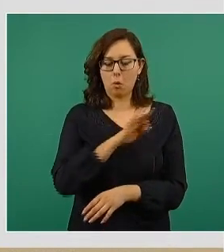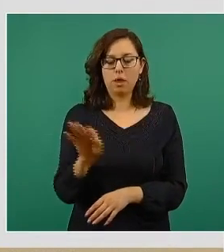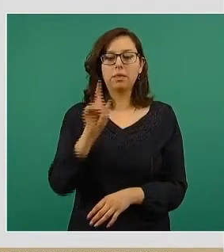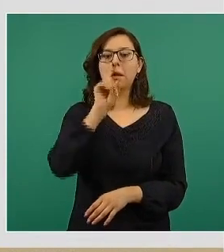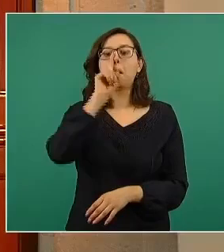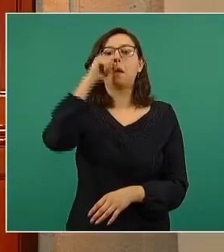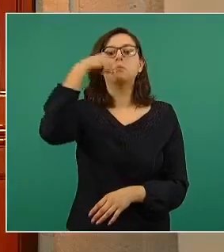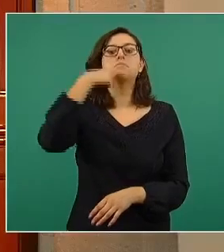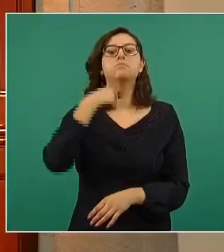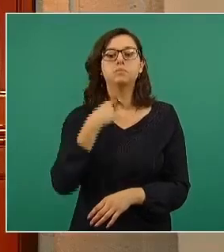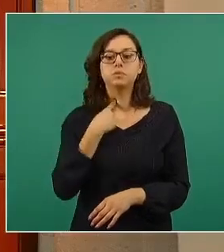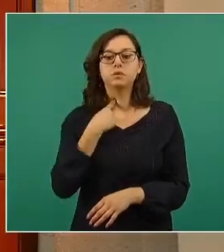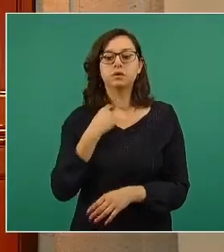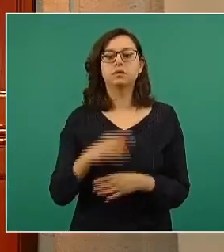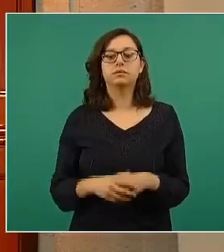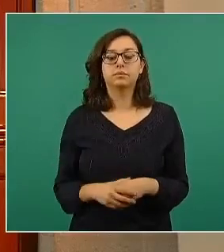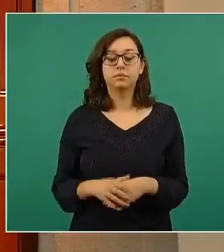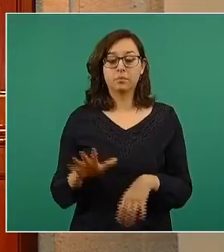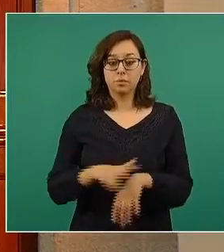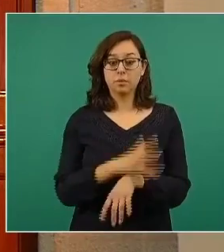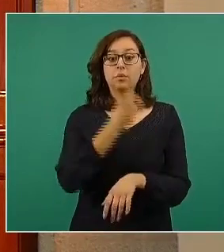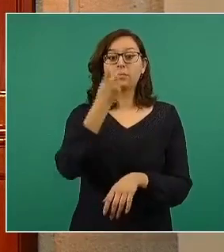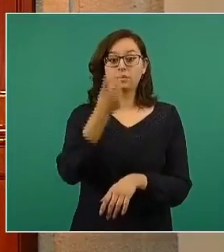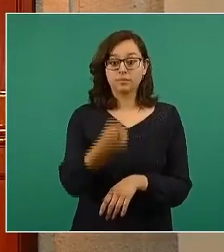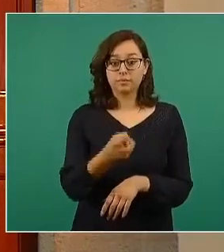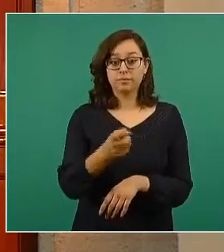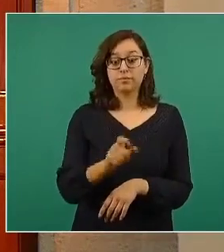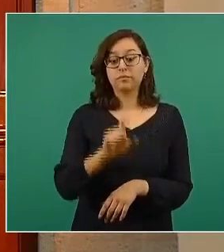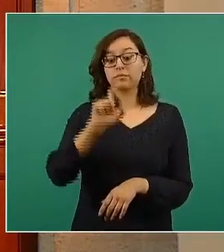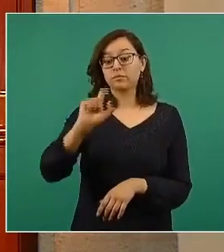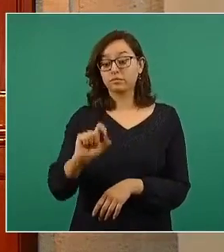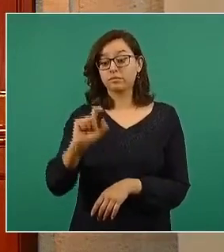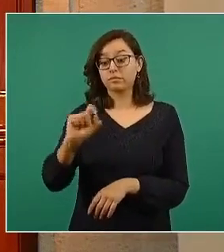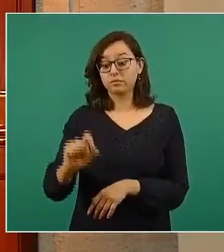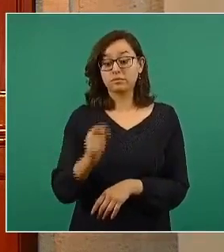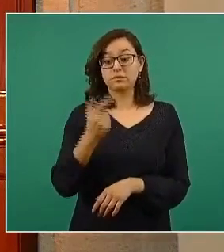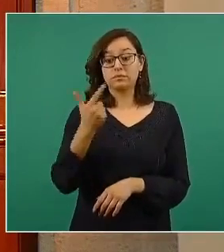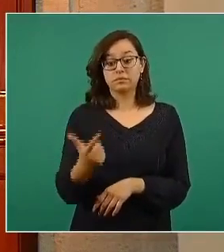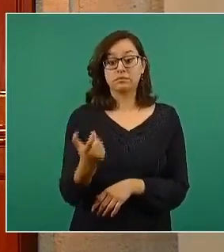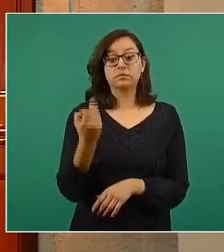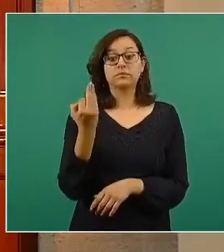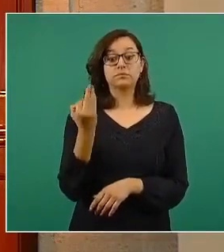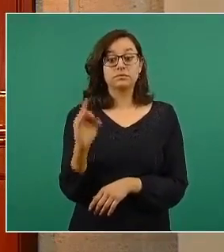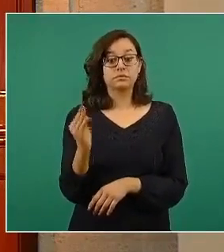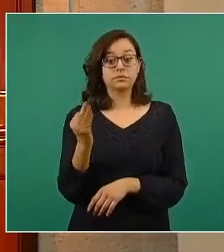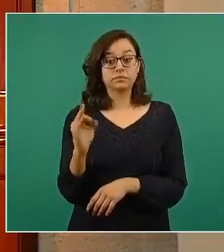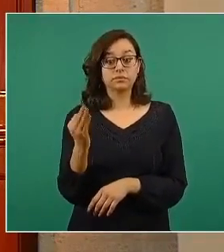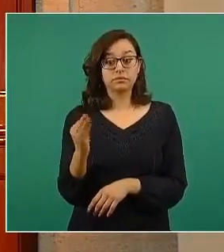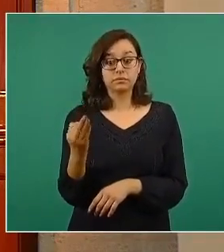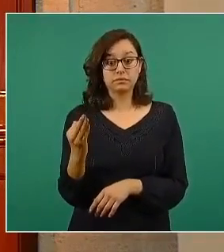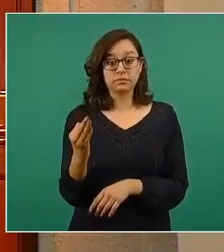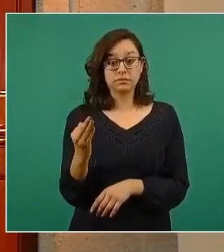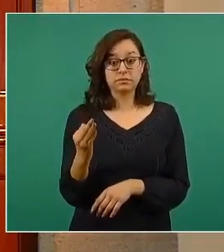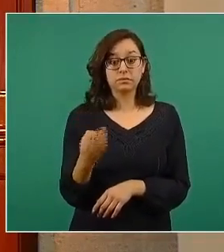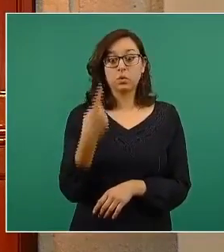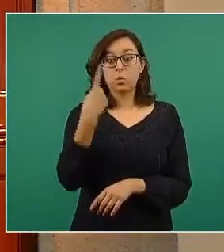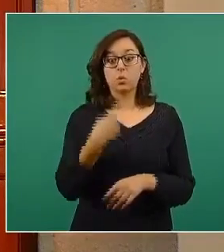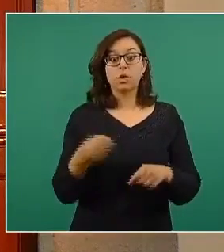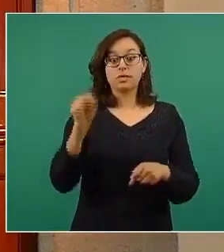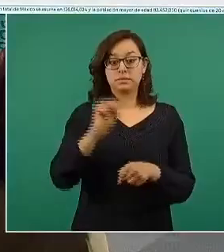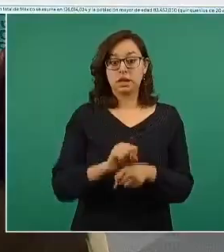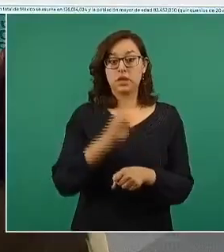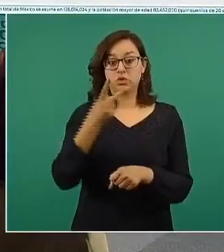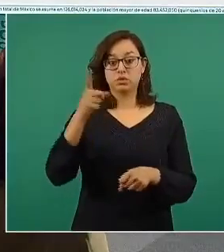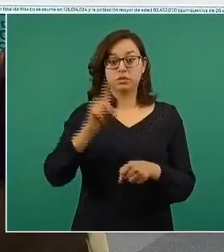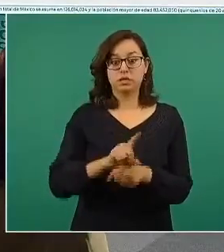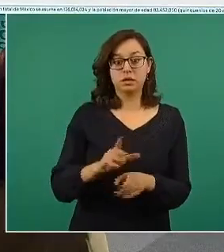la prueba confirmatoria. Es por esa razón que el 27 de febrero, prácticamente una semana, 2 días